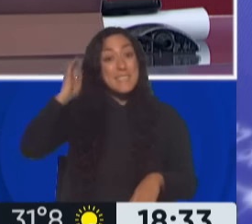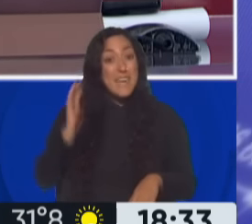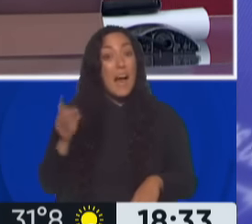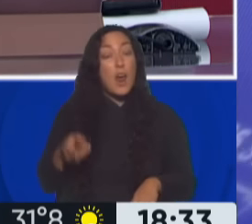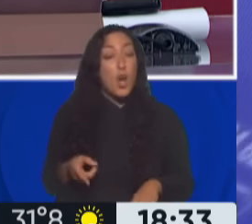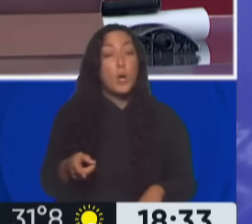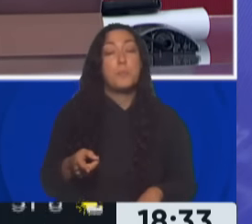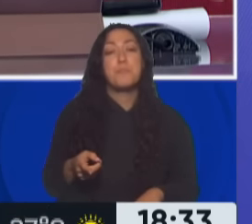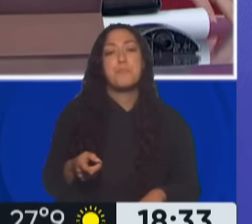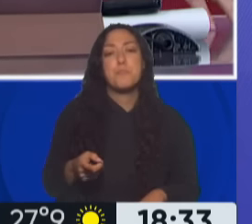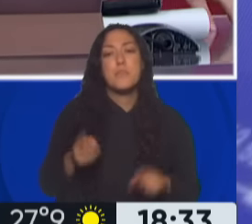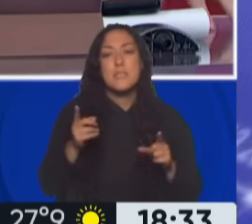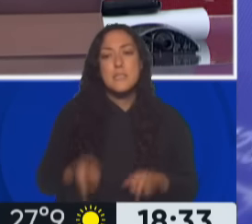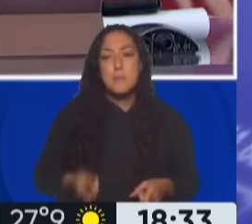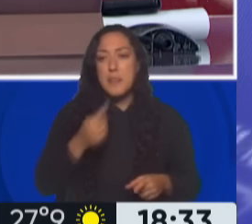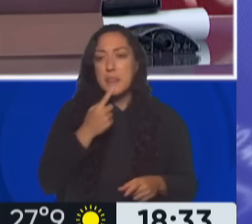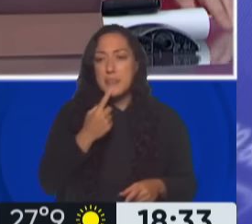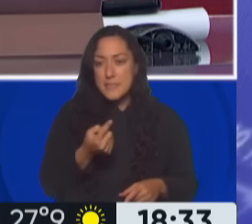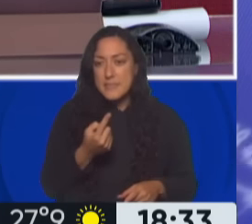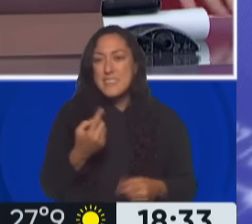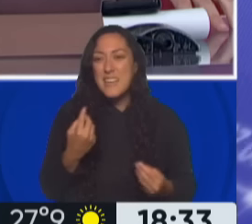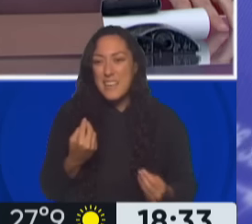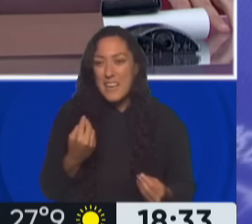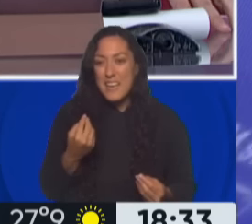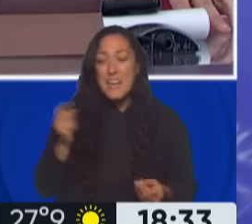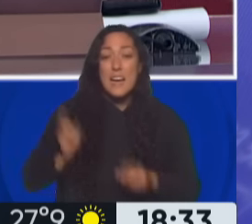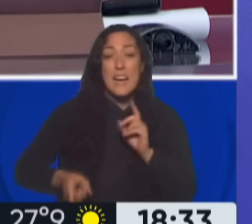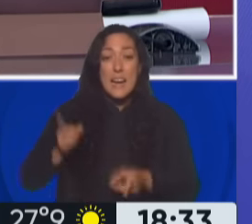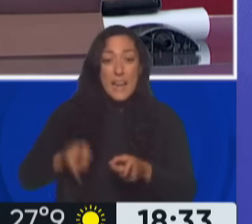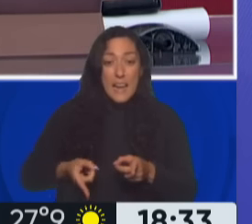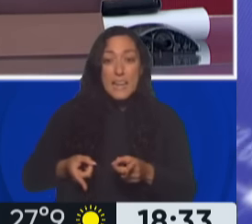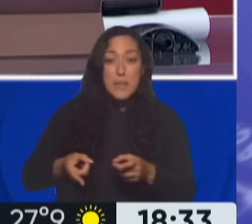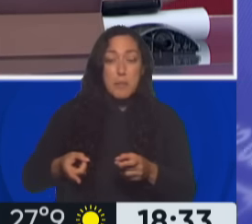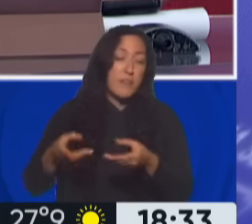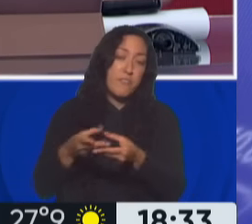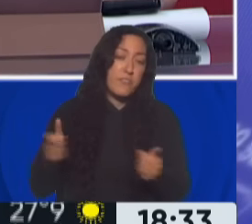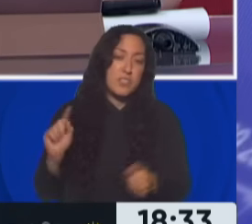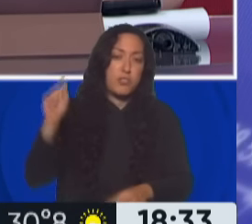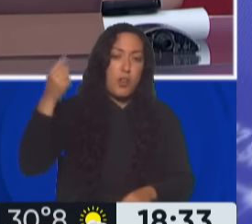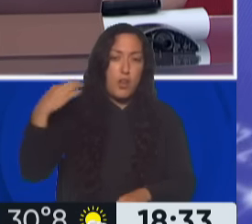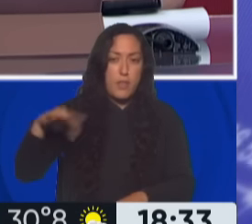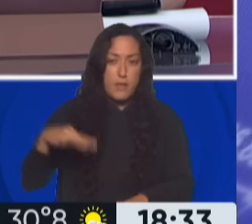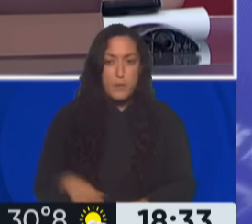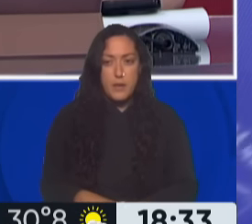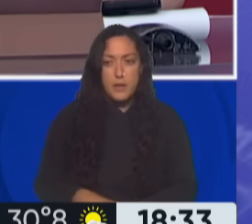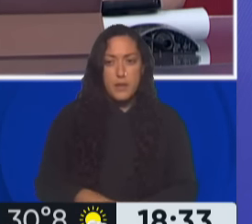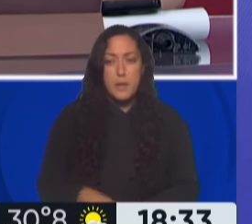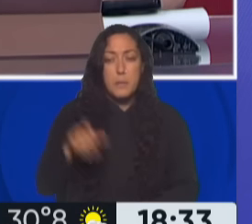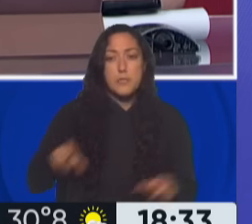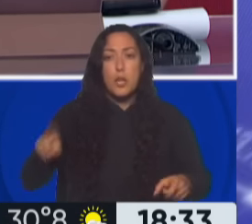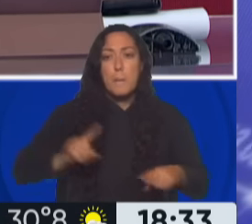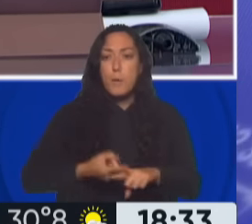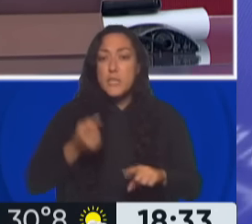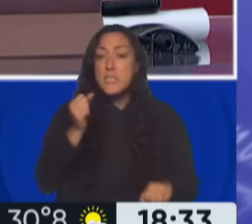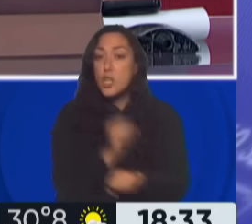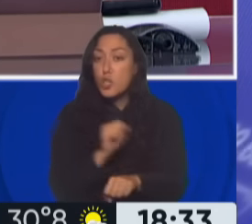es, bueno, que sea el régimen el mismo que termine con el régimen, claro, ¿no? Refiriéndose a que avance con la liberación de presos